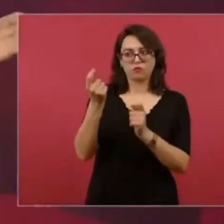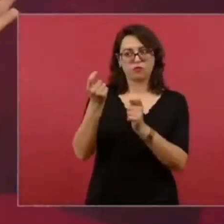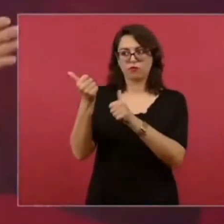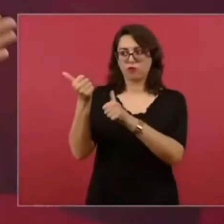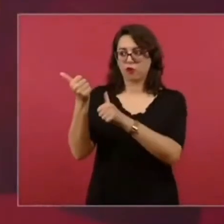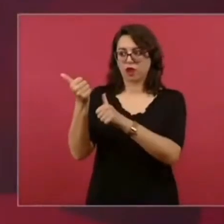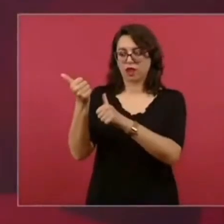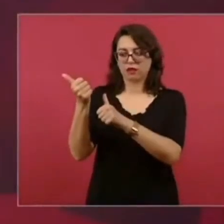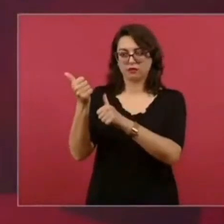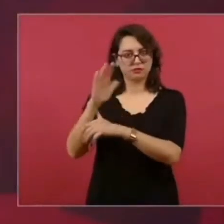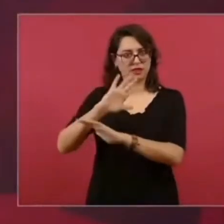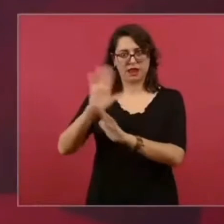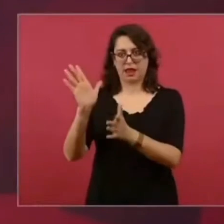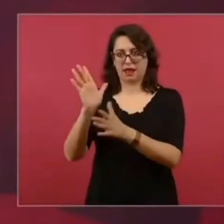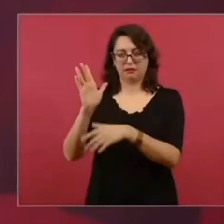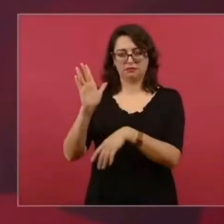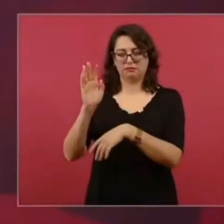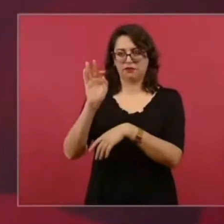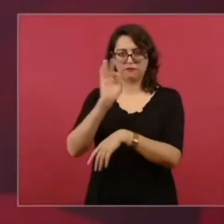porque terminaban,